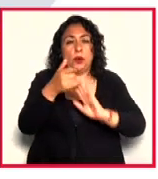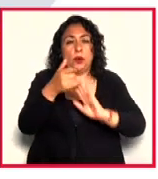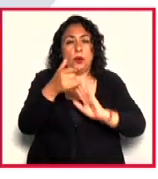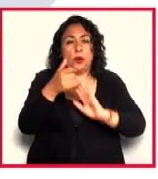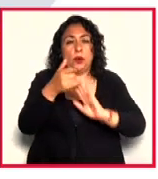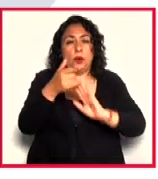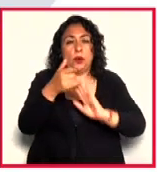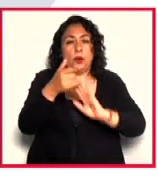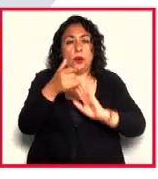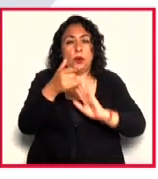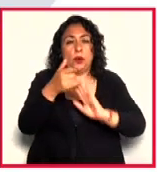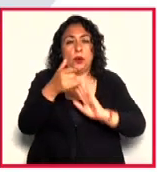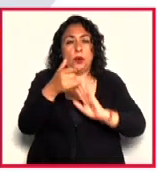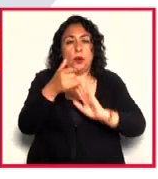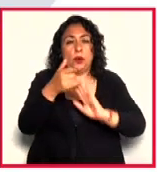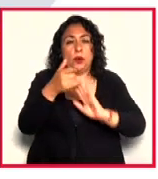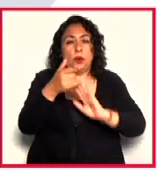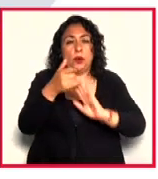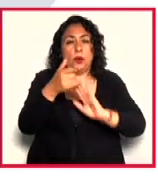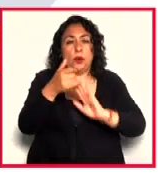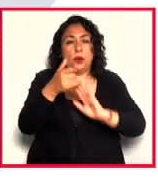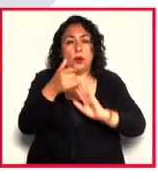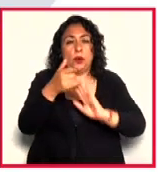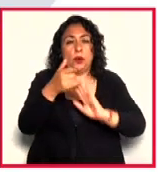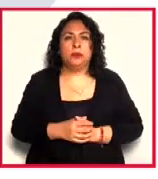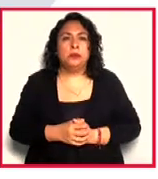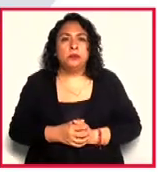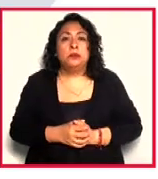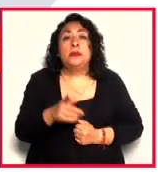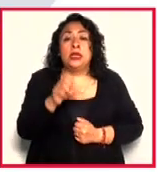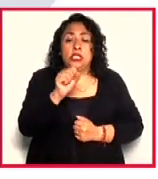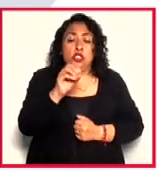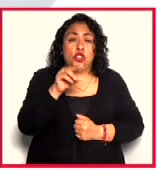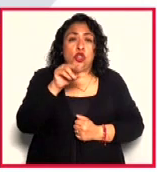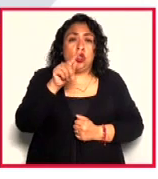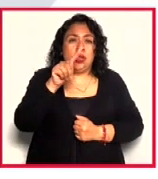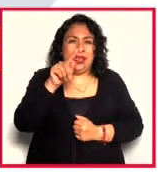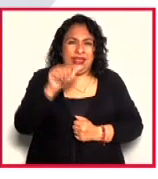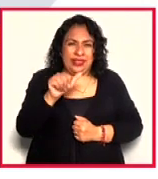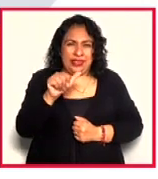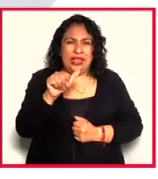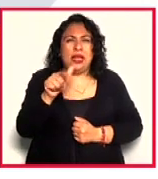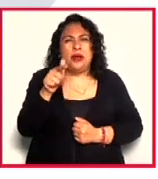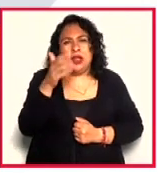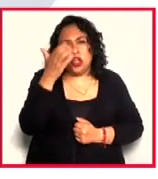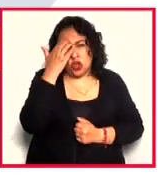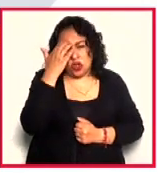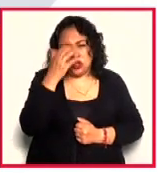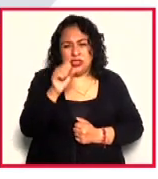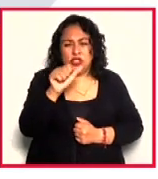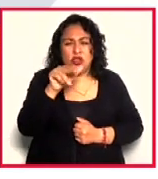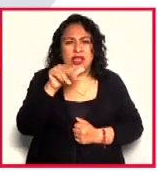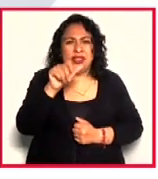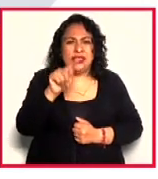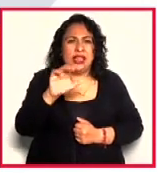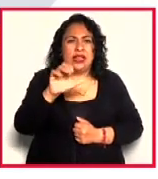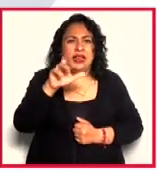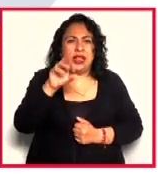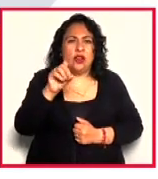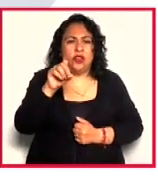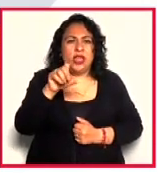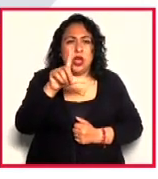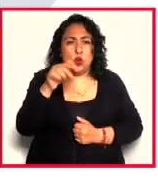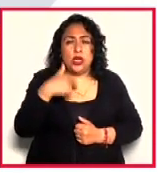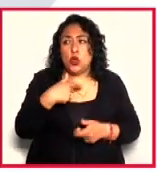la sonata Opus 27, número 2 de Beethoven, o mejor conocida como la sonata Claro de Luna. Y la estoy preparando con